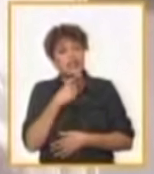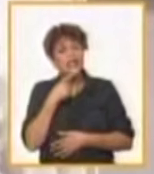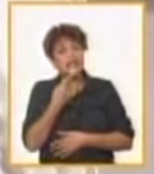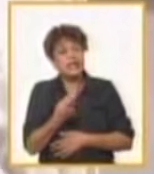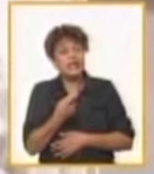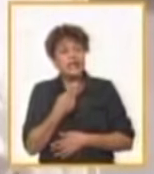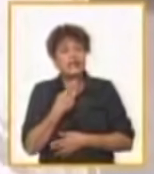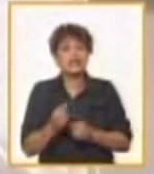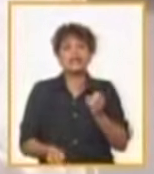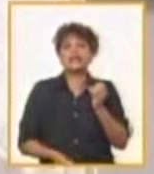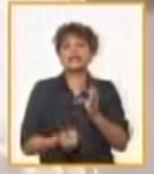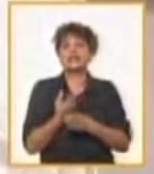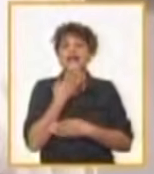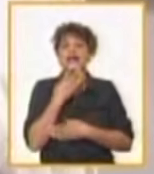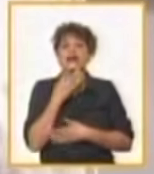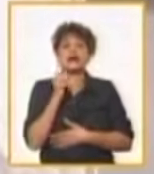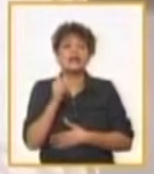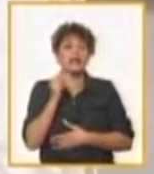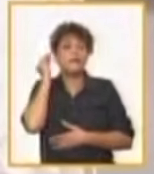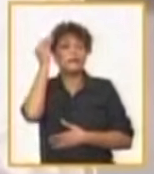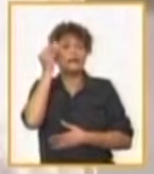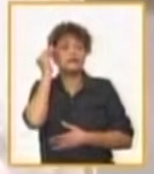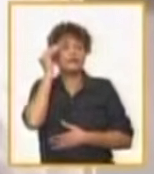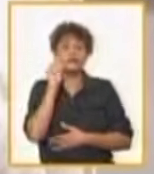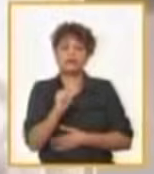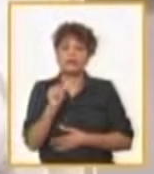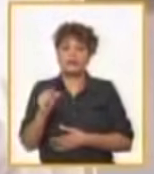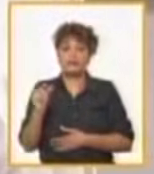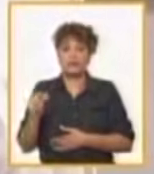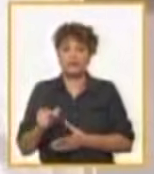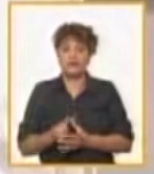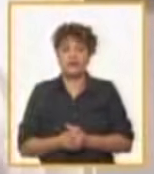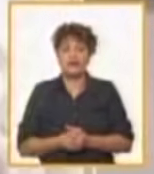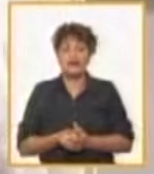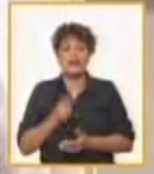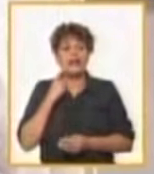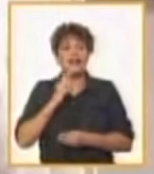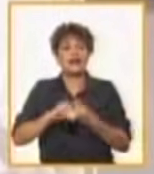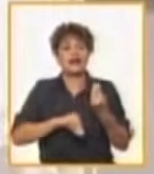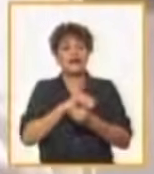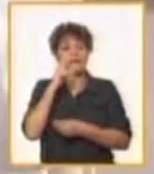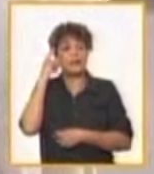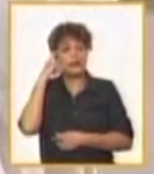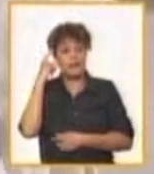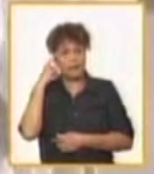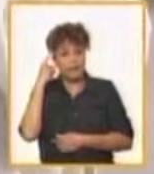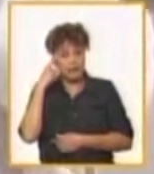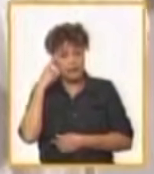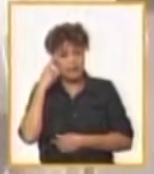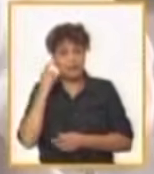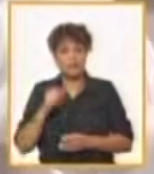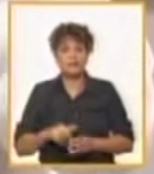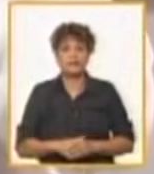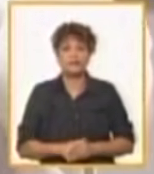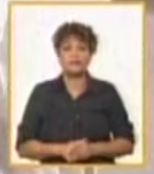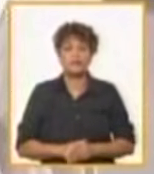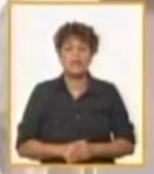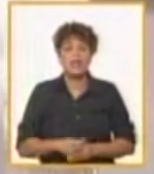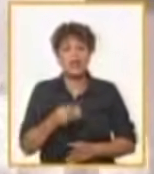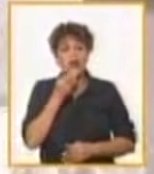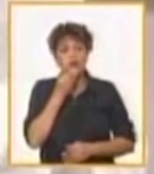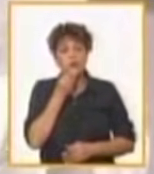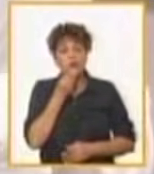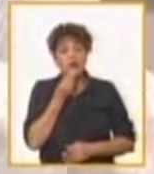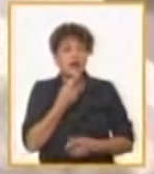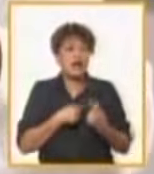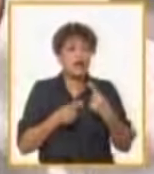creación de un individuo, un ciudadano independiente, propio, con una capacidad